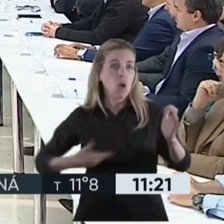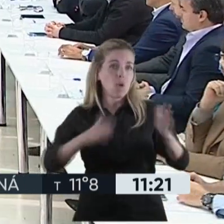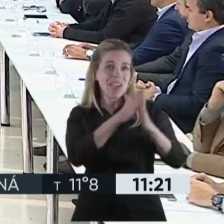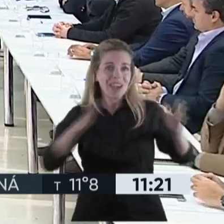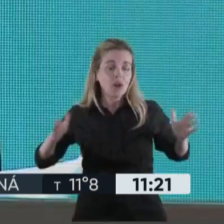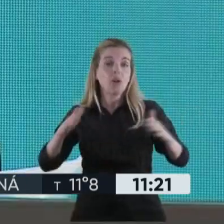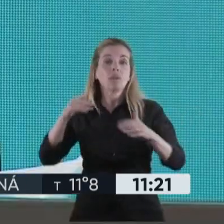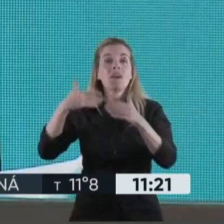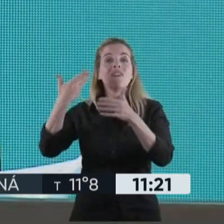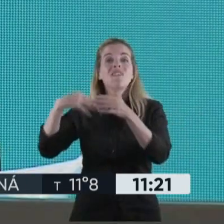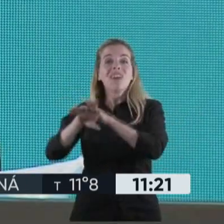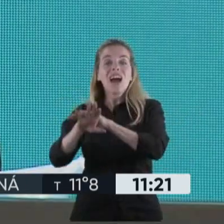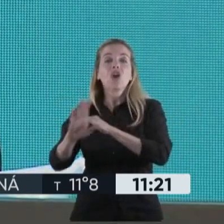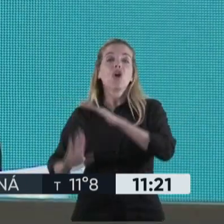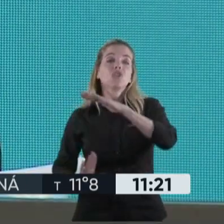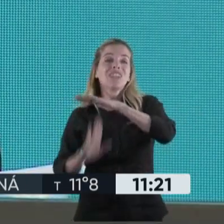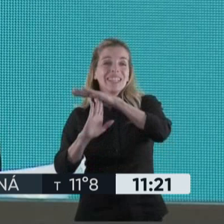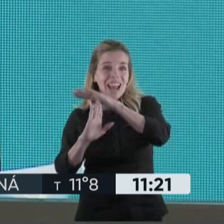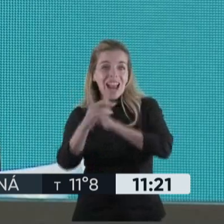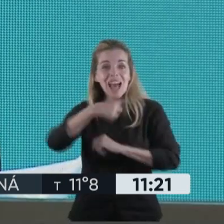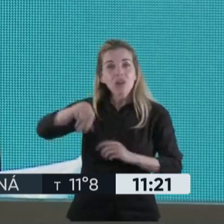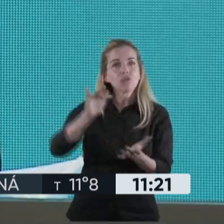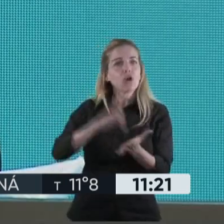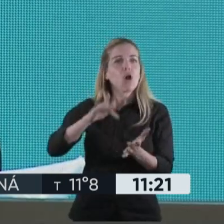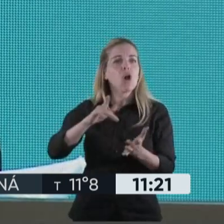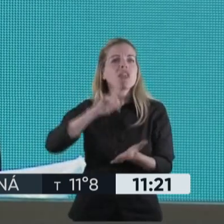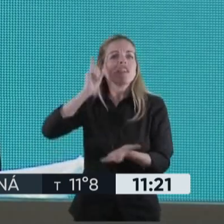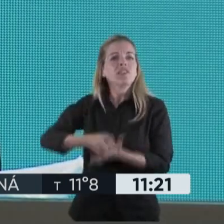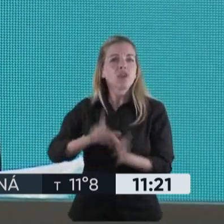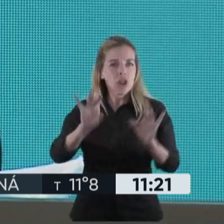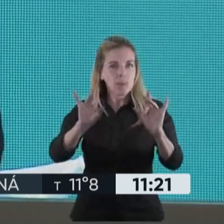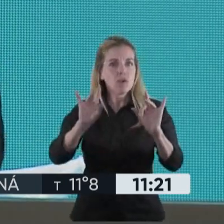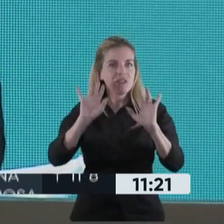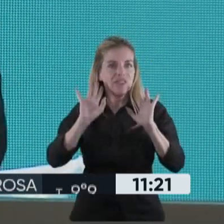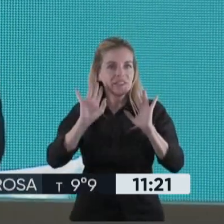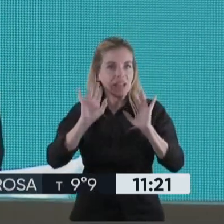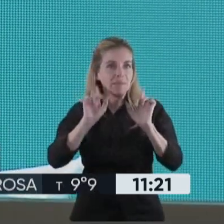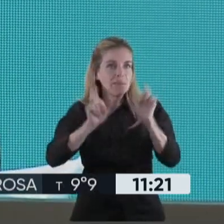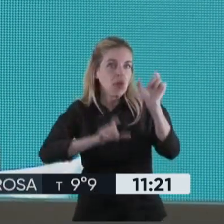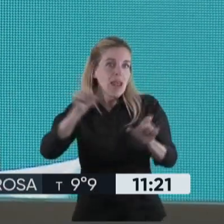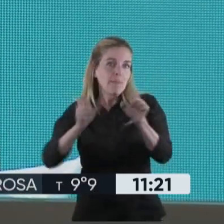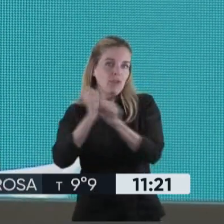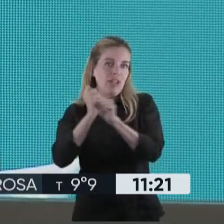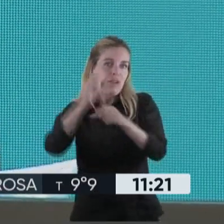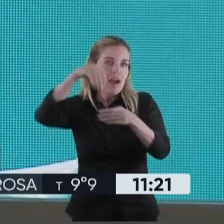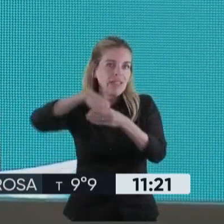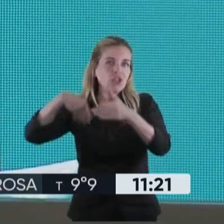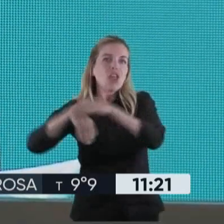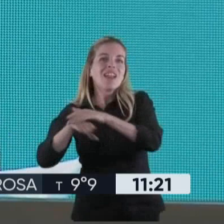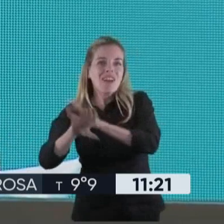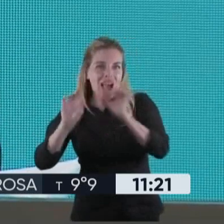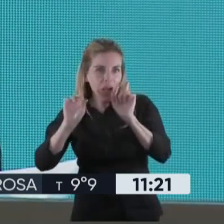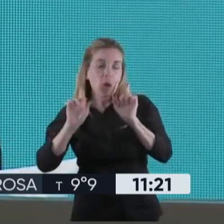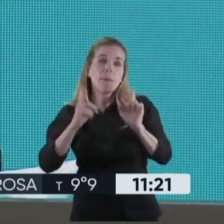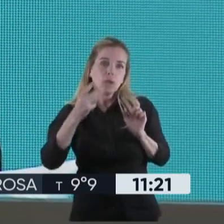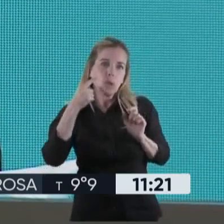Banco Central. Han generado enojo, he recibido esos enojos, pero también tengo que reconocer que de parte del sector